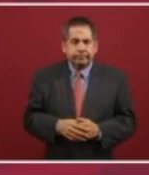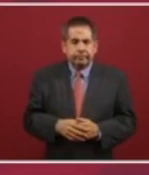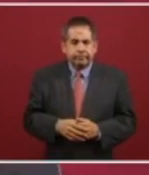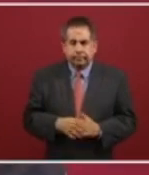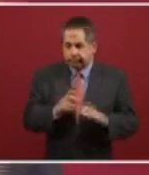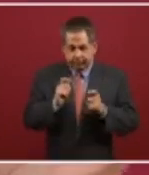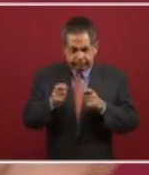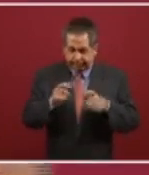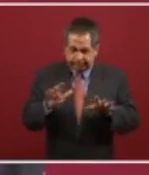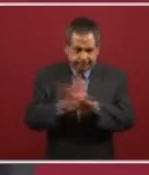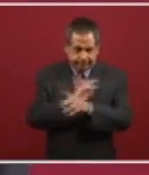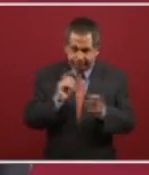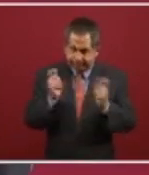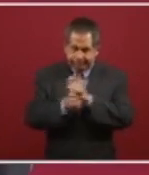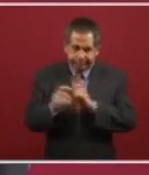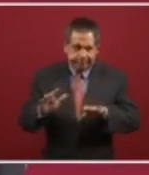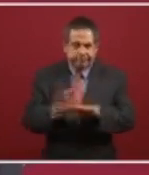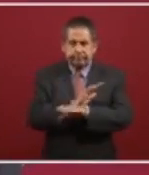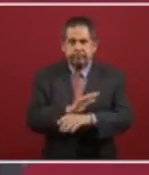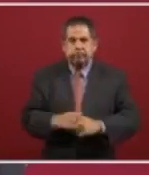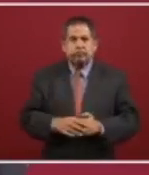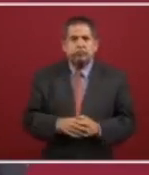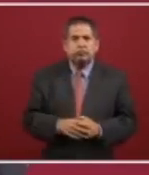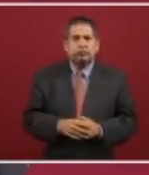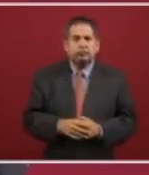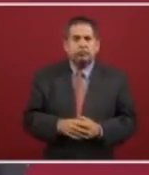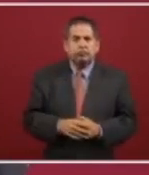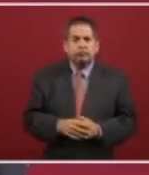Ya cambió esto.